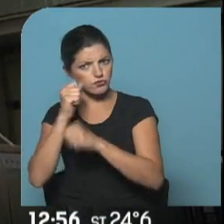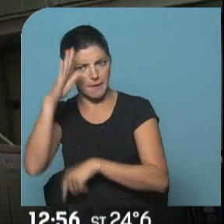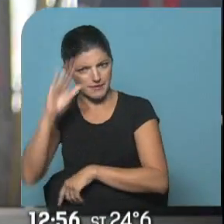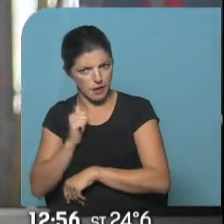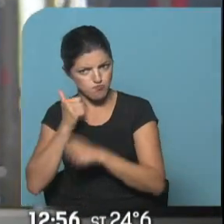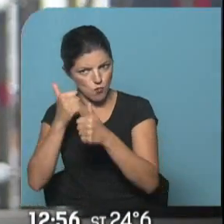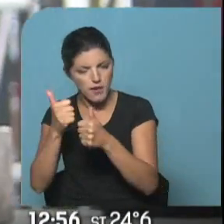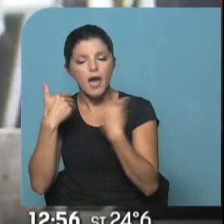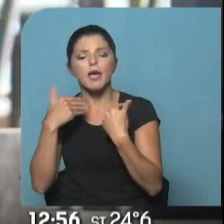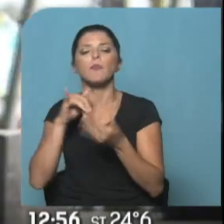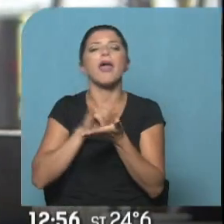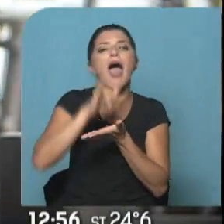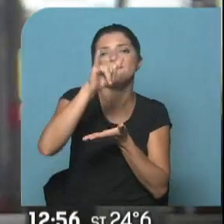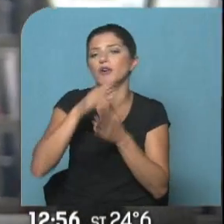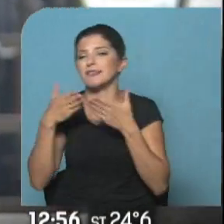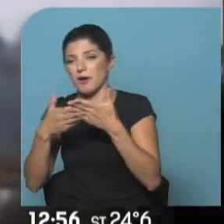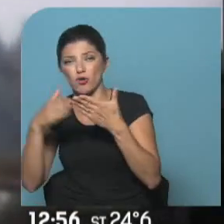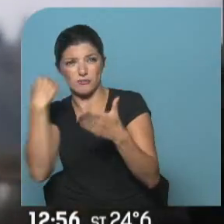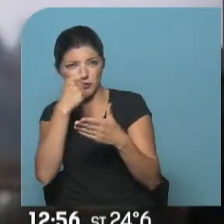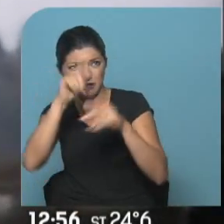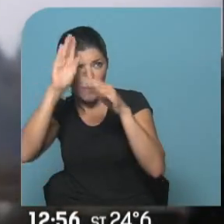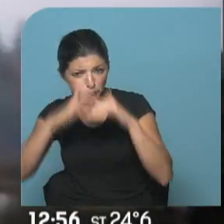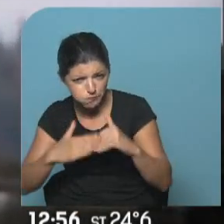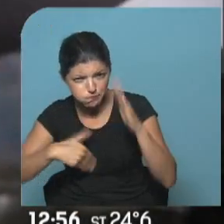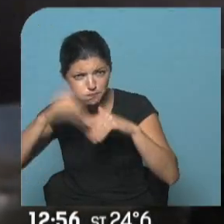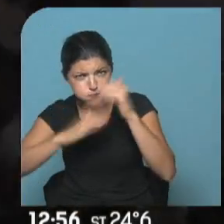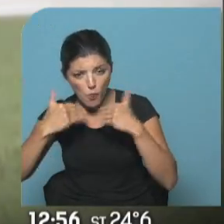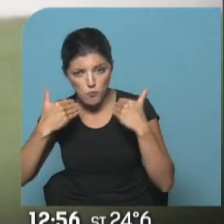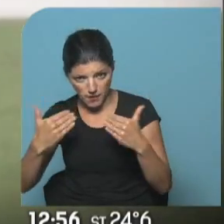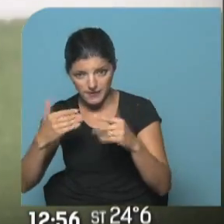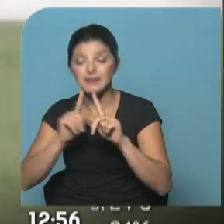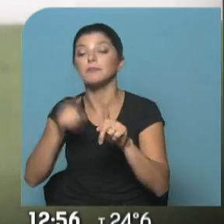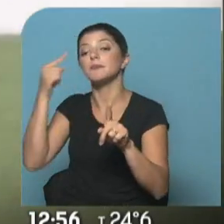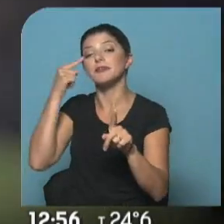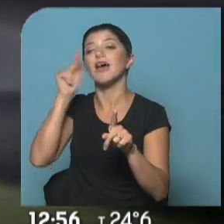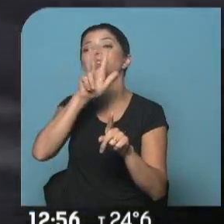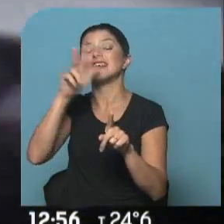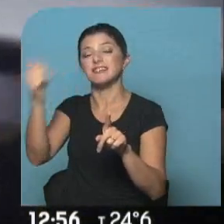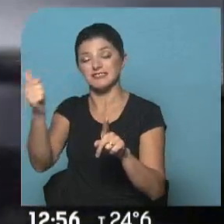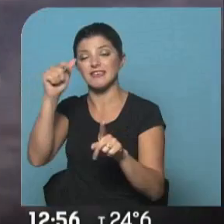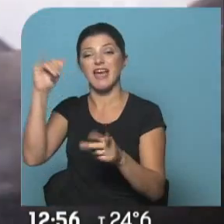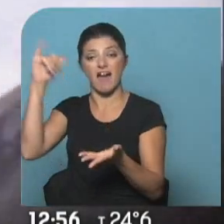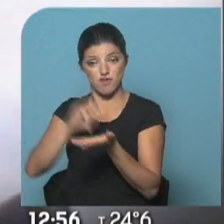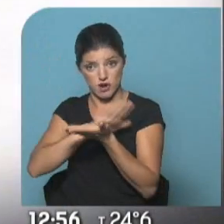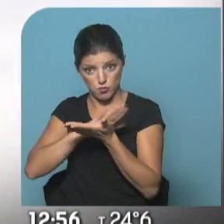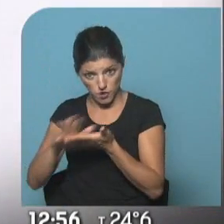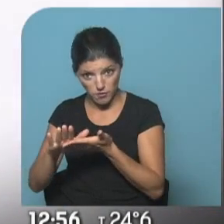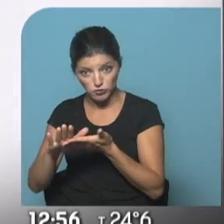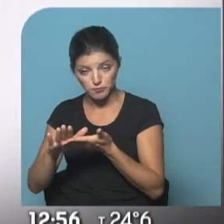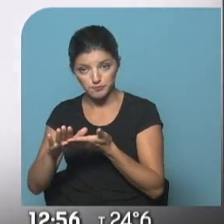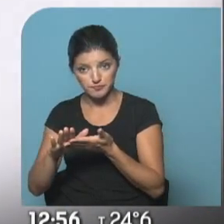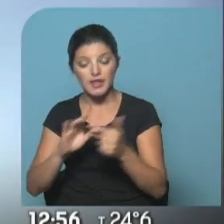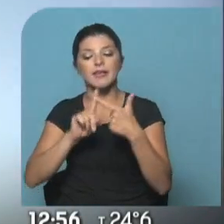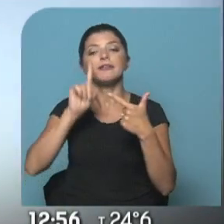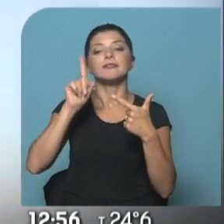de construir aviones y barcos de gran complejidad. Y espera la entrega de 36 cazas multipropósito Saab Gripen I,